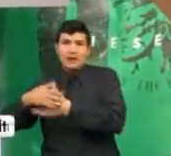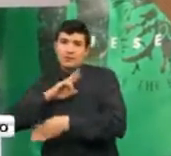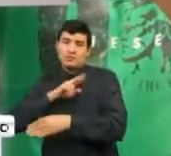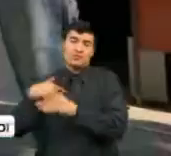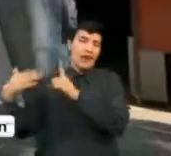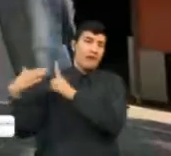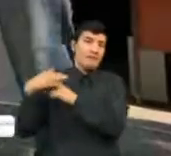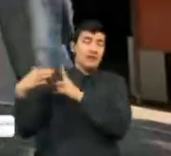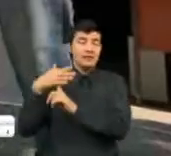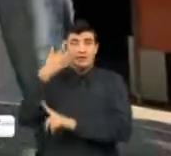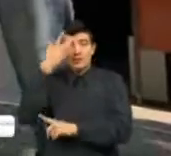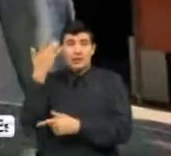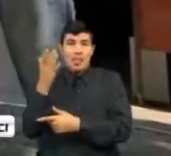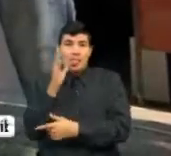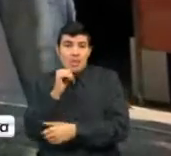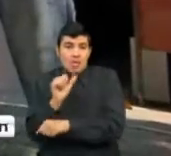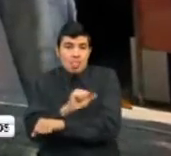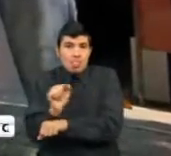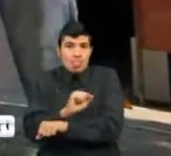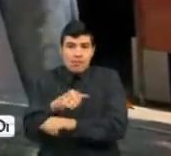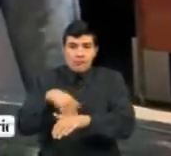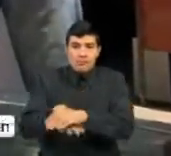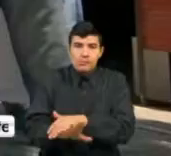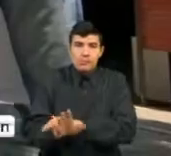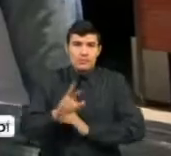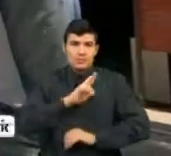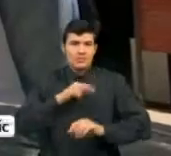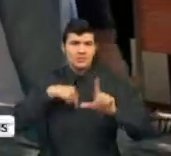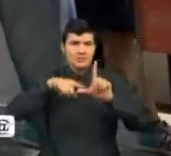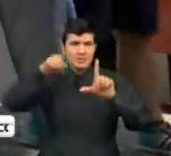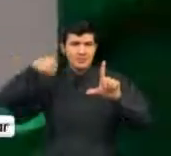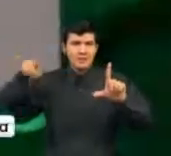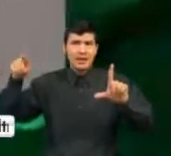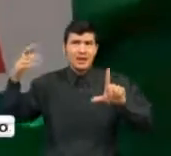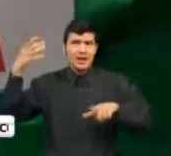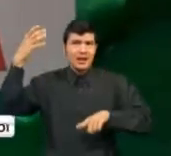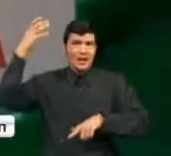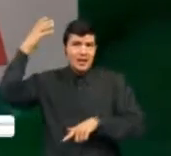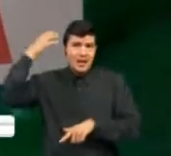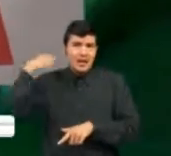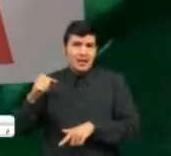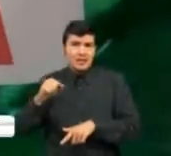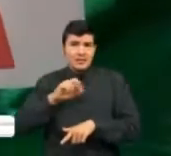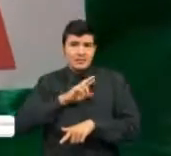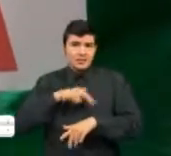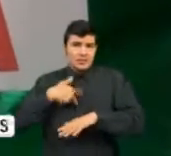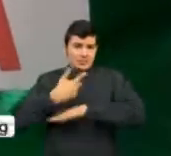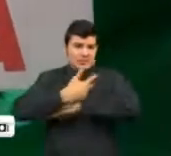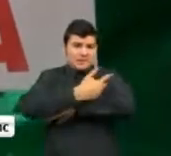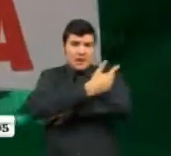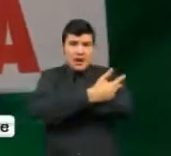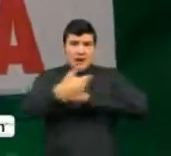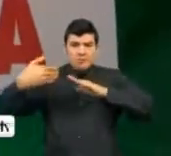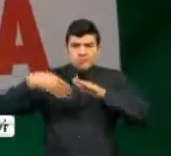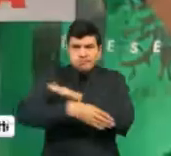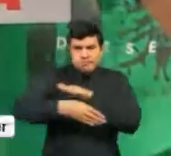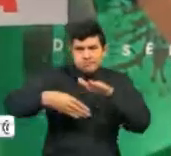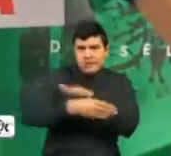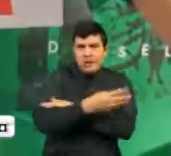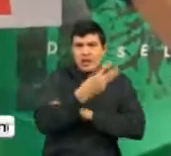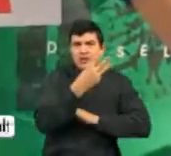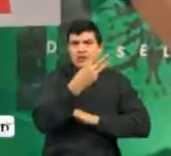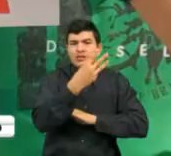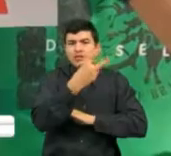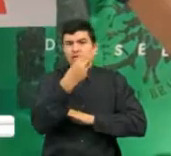con la medida del pico y placa para la zona centro. Si hablamos de cifras, antiguamente recibía pues un promedio de 200 a 300 mil